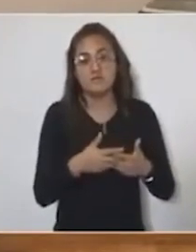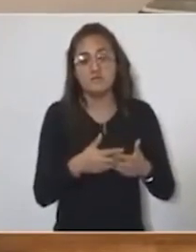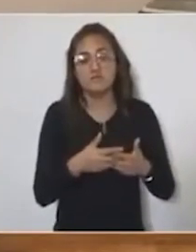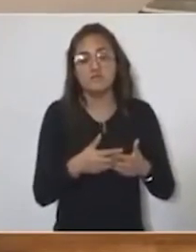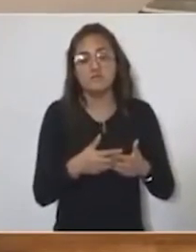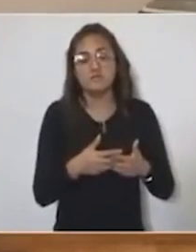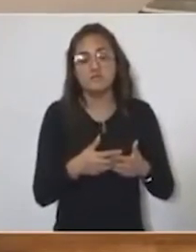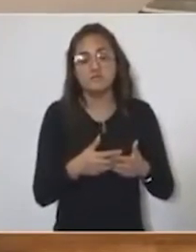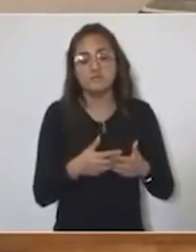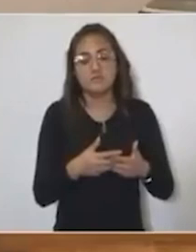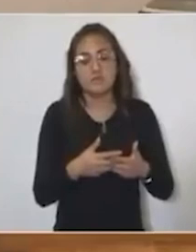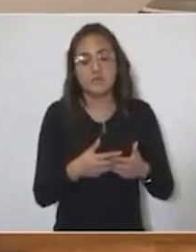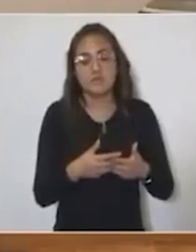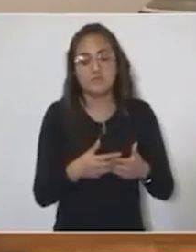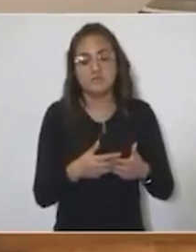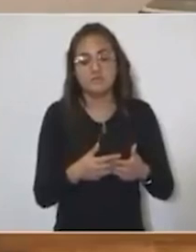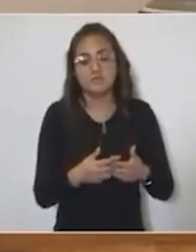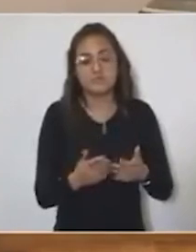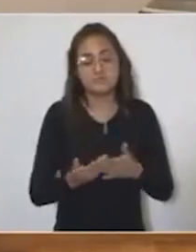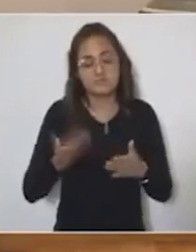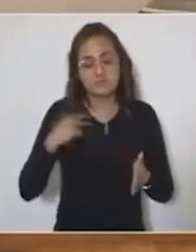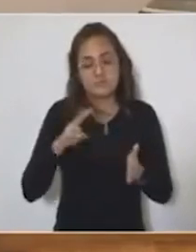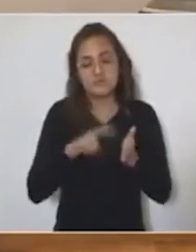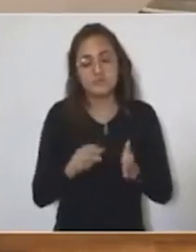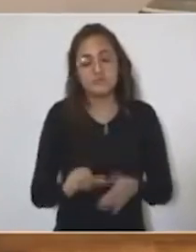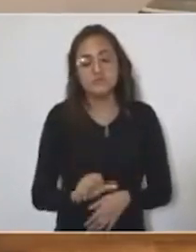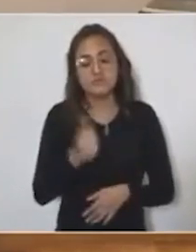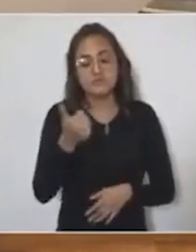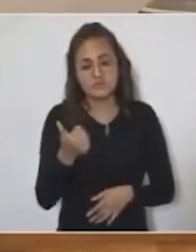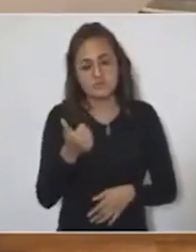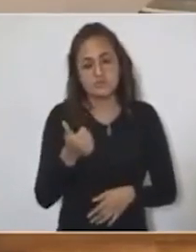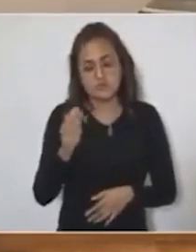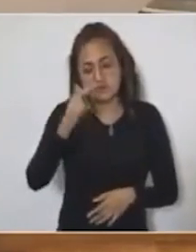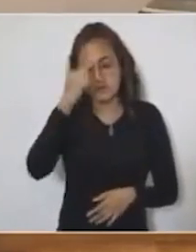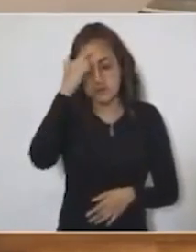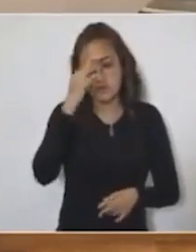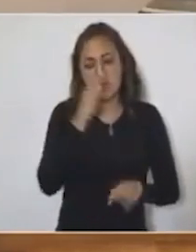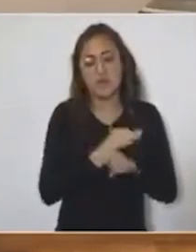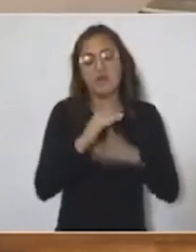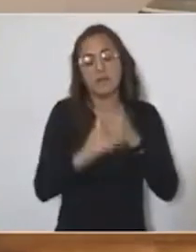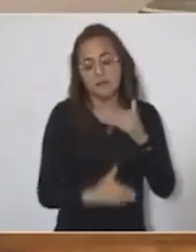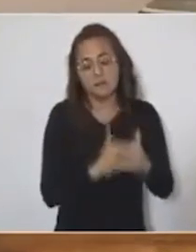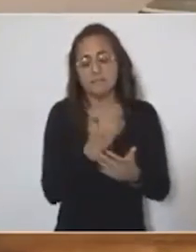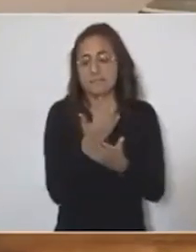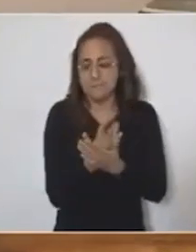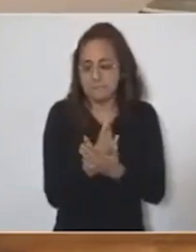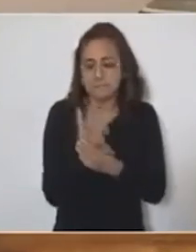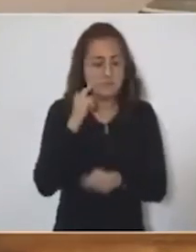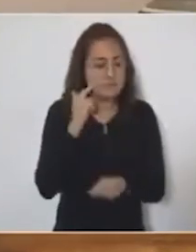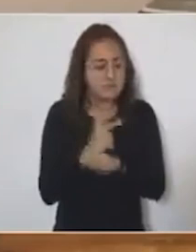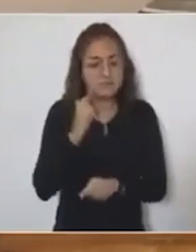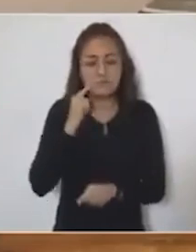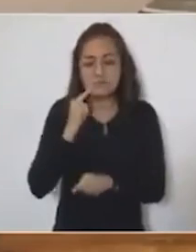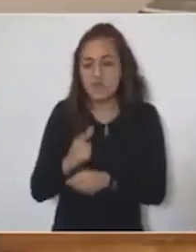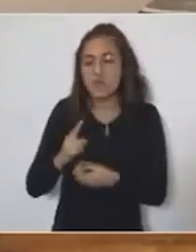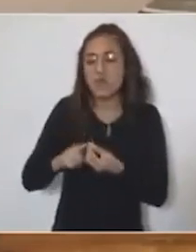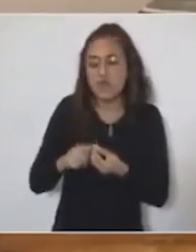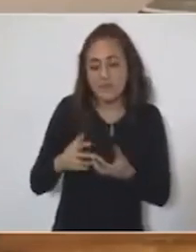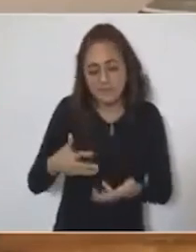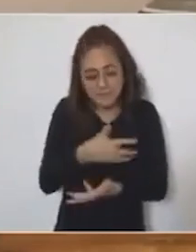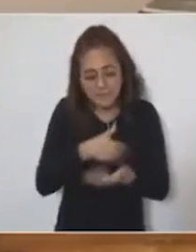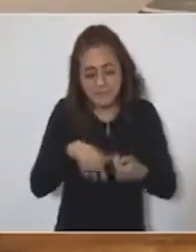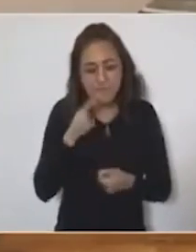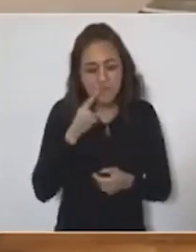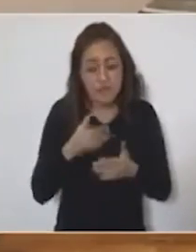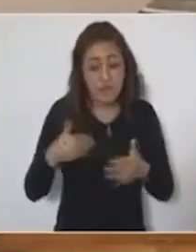de estas empresas desde el 2011, y vamos avanzando, o sea, vamos de lo de hoy